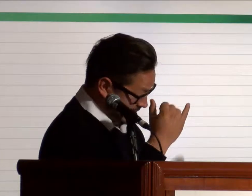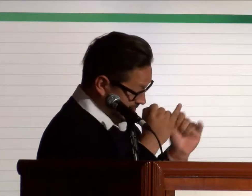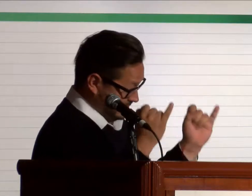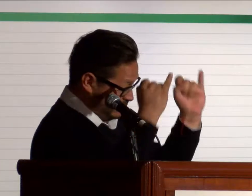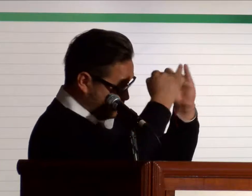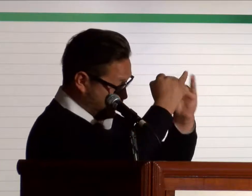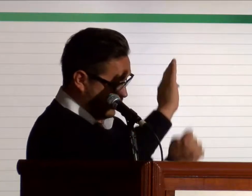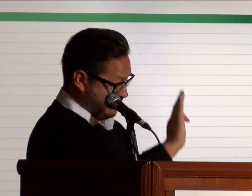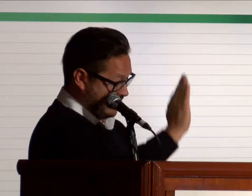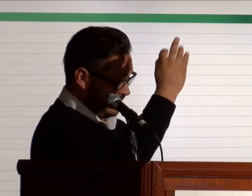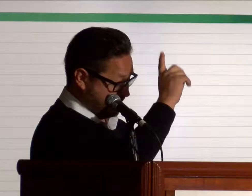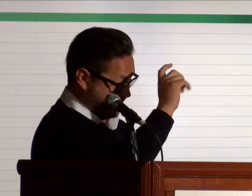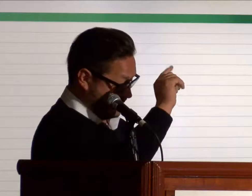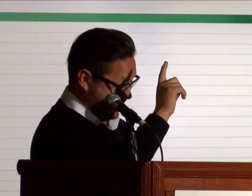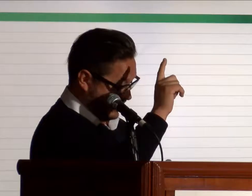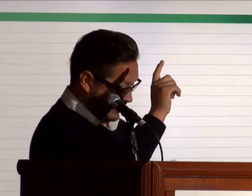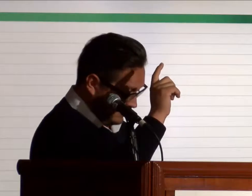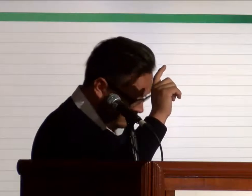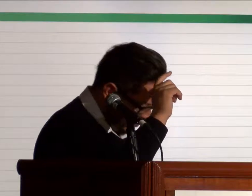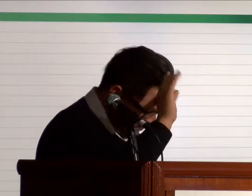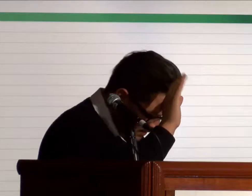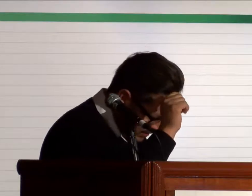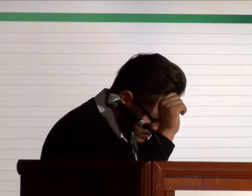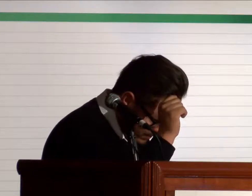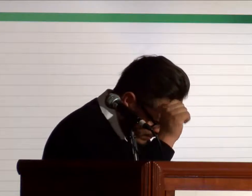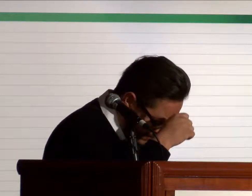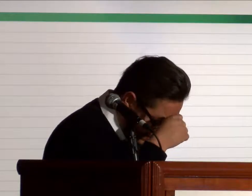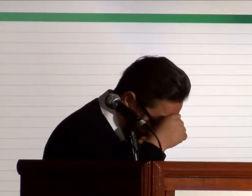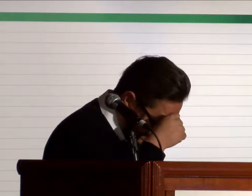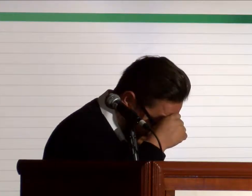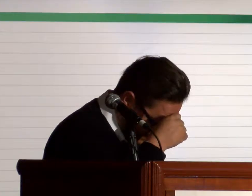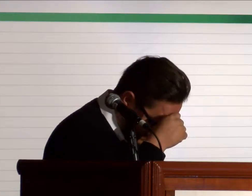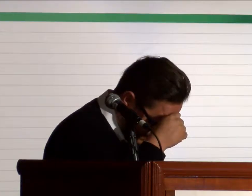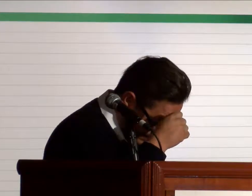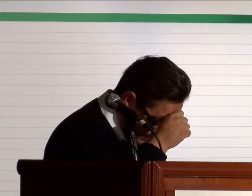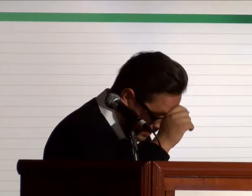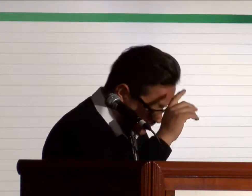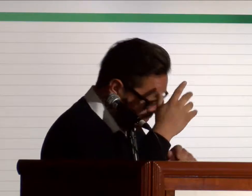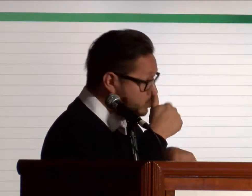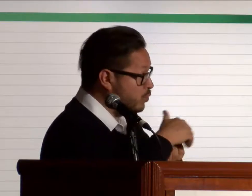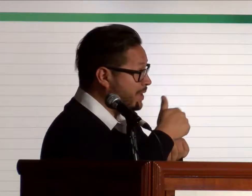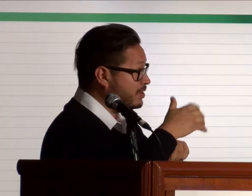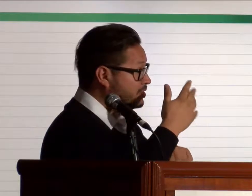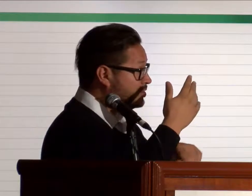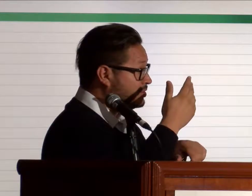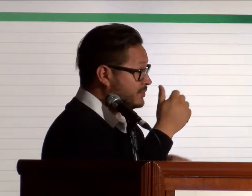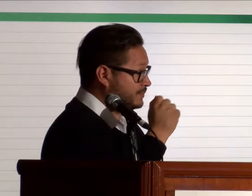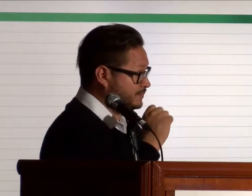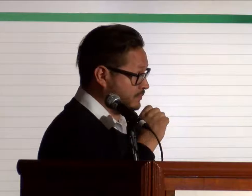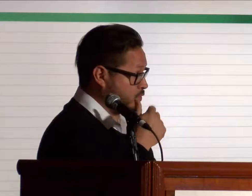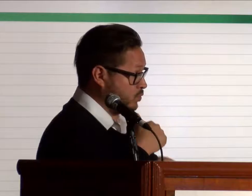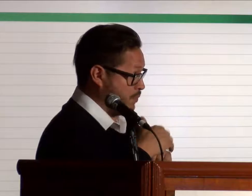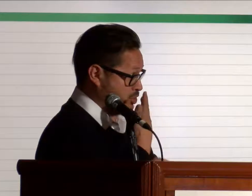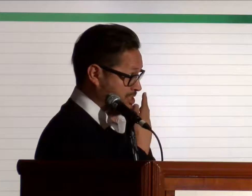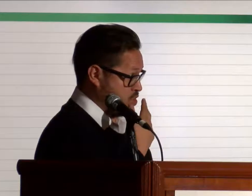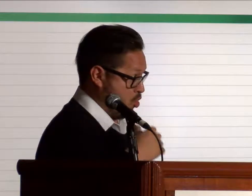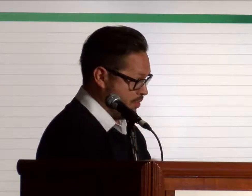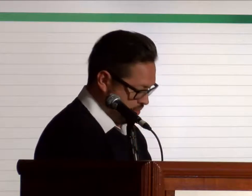Número 5. El Instituto Federal de Telecomunicaciones está por publicar los lineamientos generales de